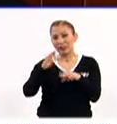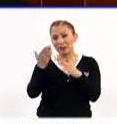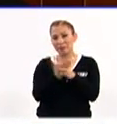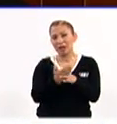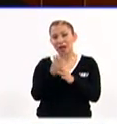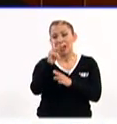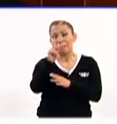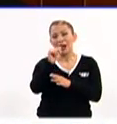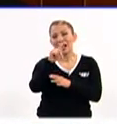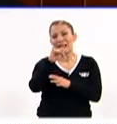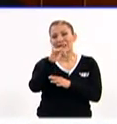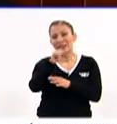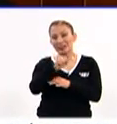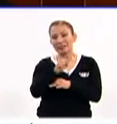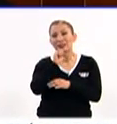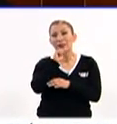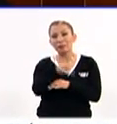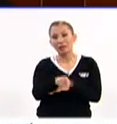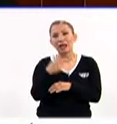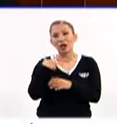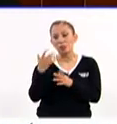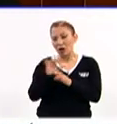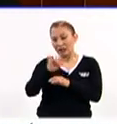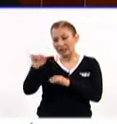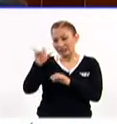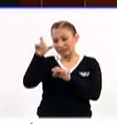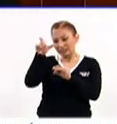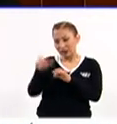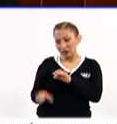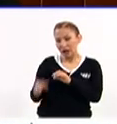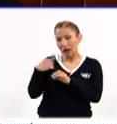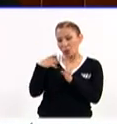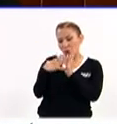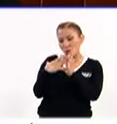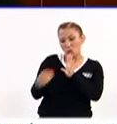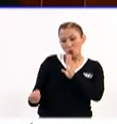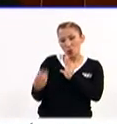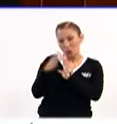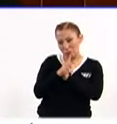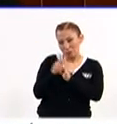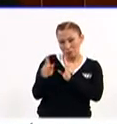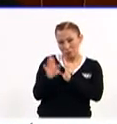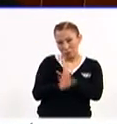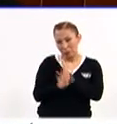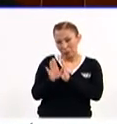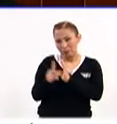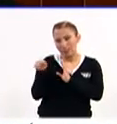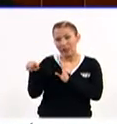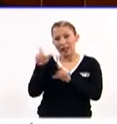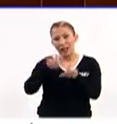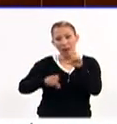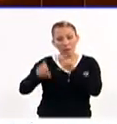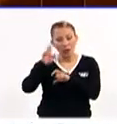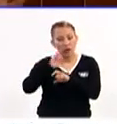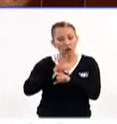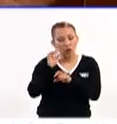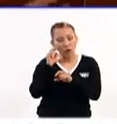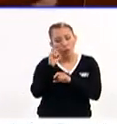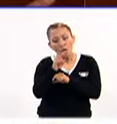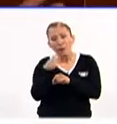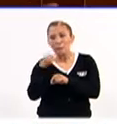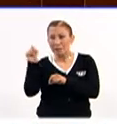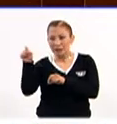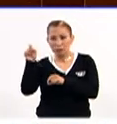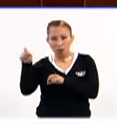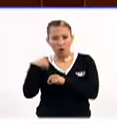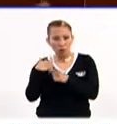sección Planetas. También muestro del lado izquierdo una réplica en mi laboratorio de lo que